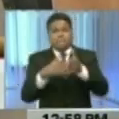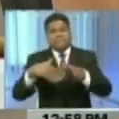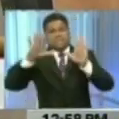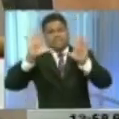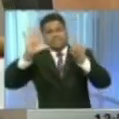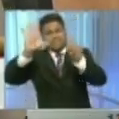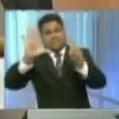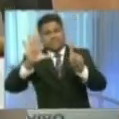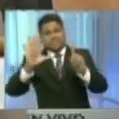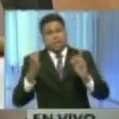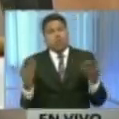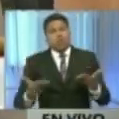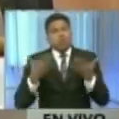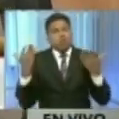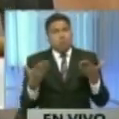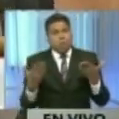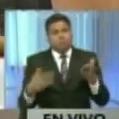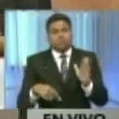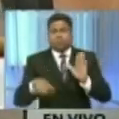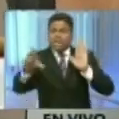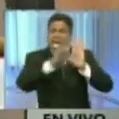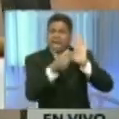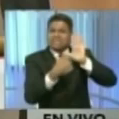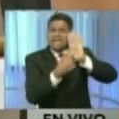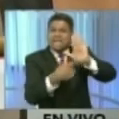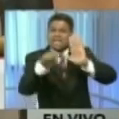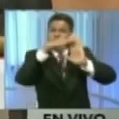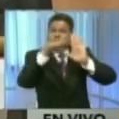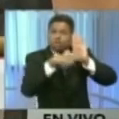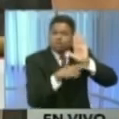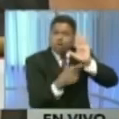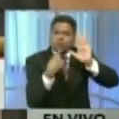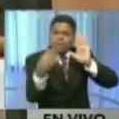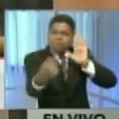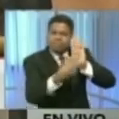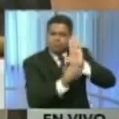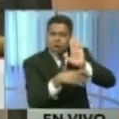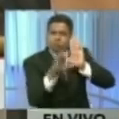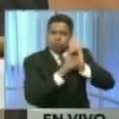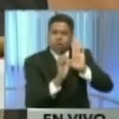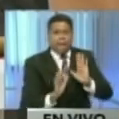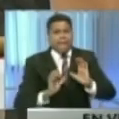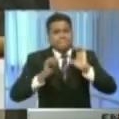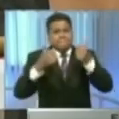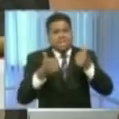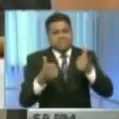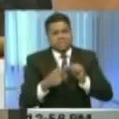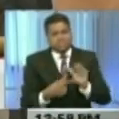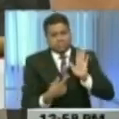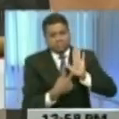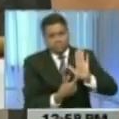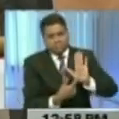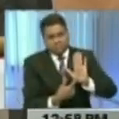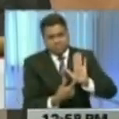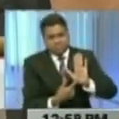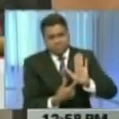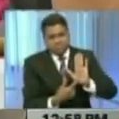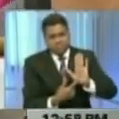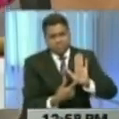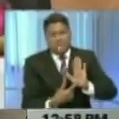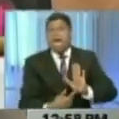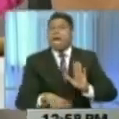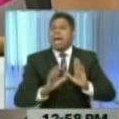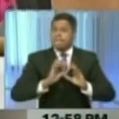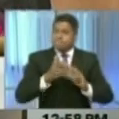cuando, según lo que está contemplado en esa normativa, se podía activar este mecanismo, se